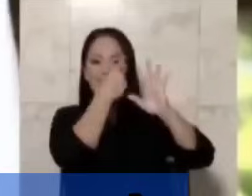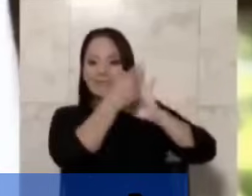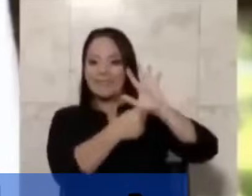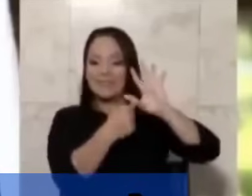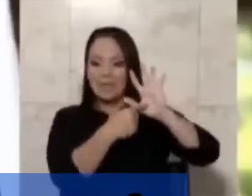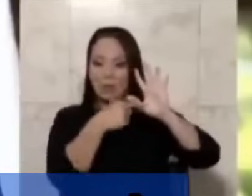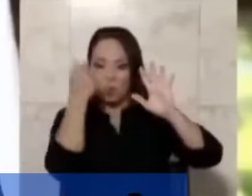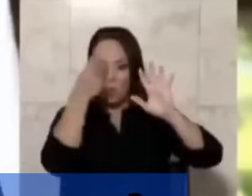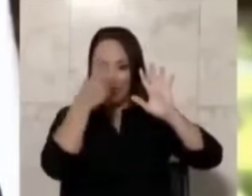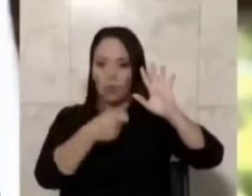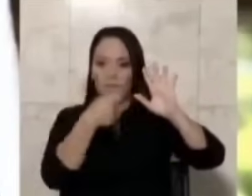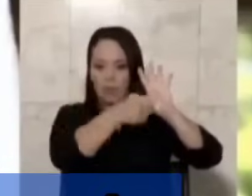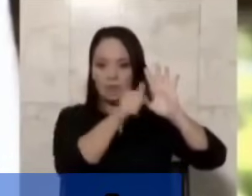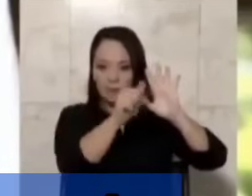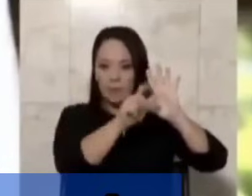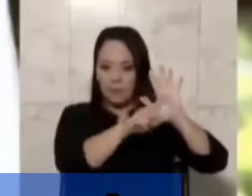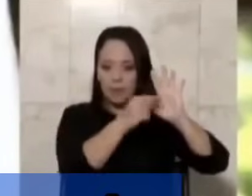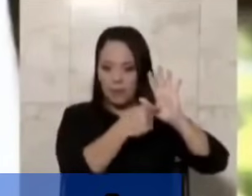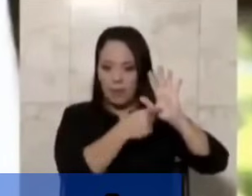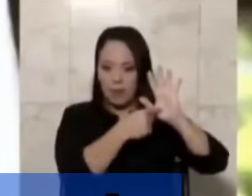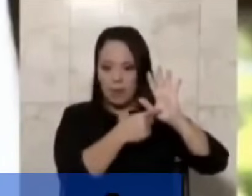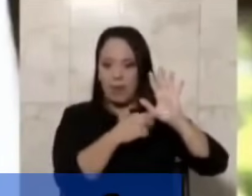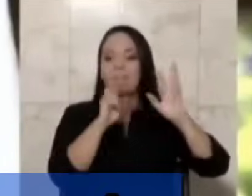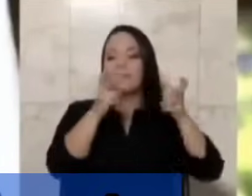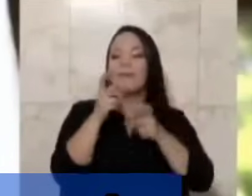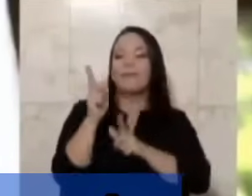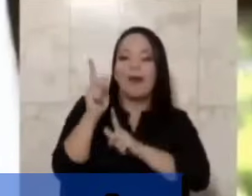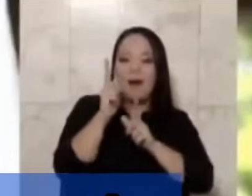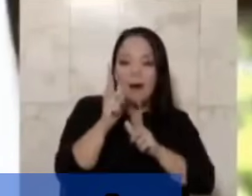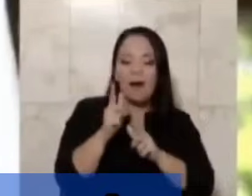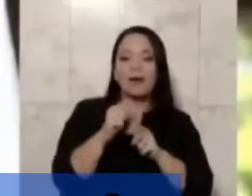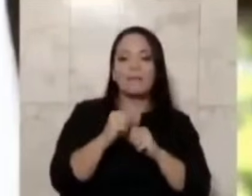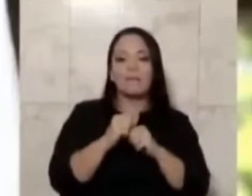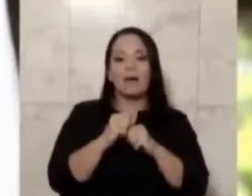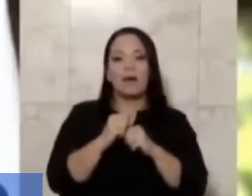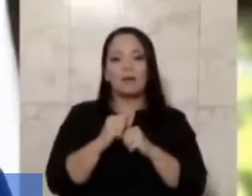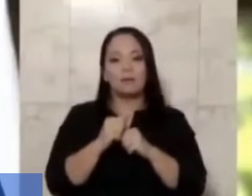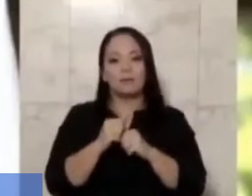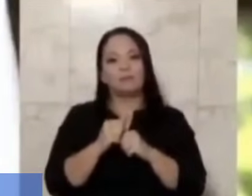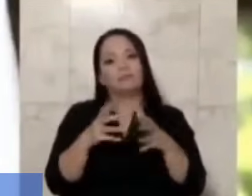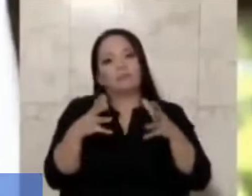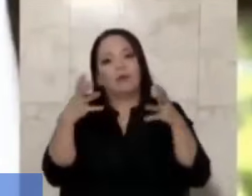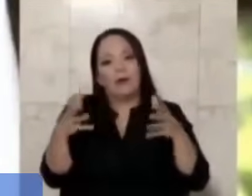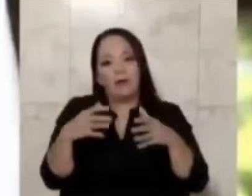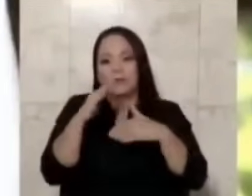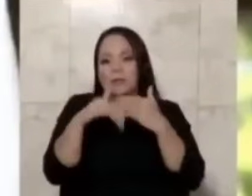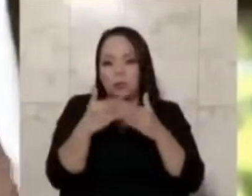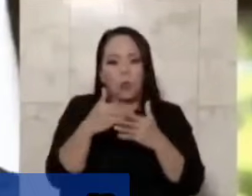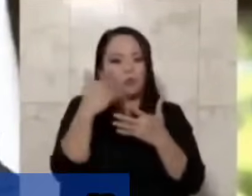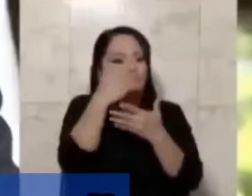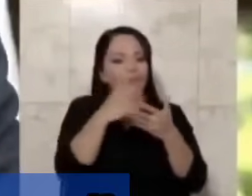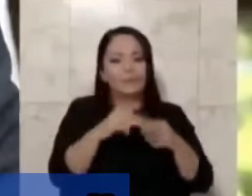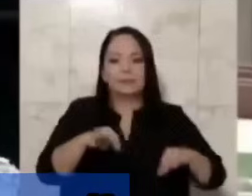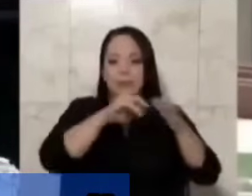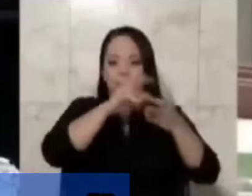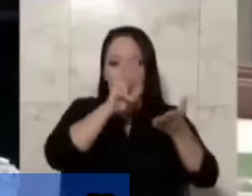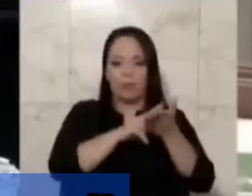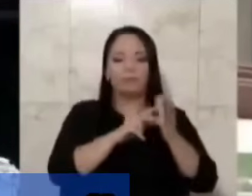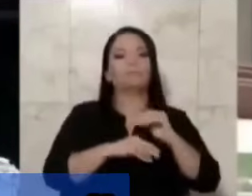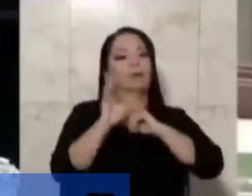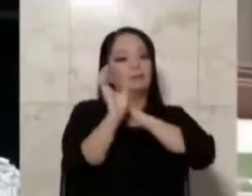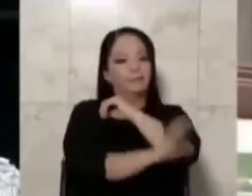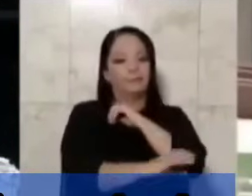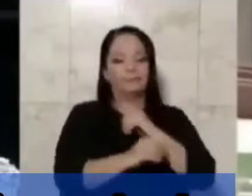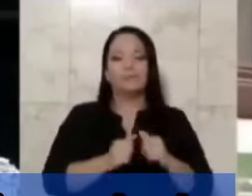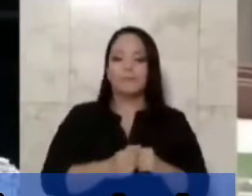del Ejecutivo, sobre todo en posesión de armas de grueso poder, para que sean sancionados. El tema del sicariato a